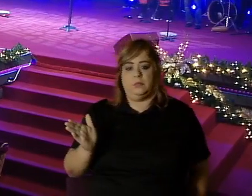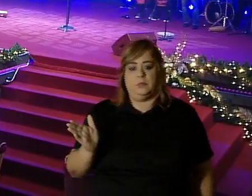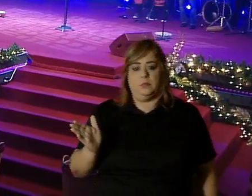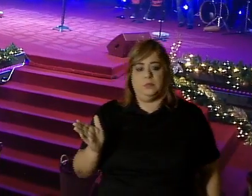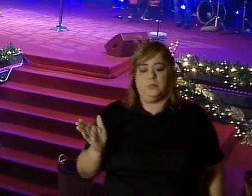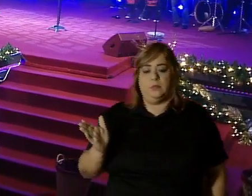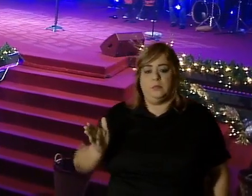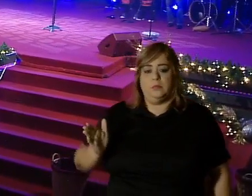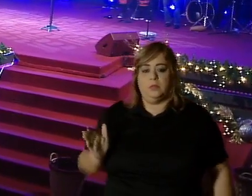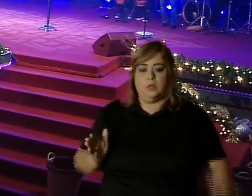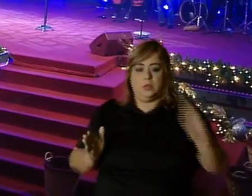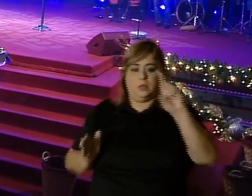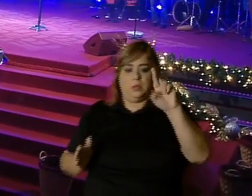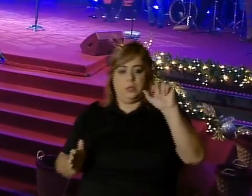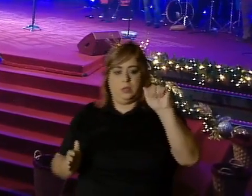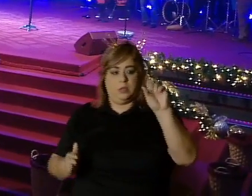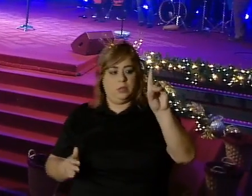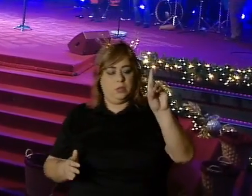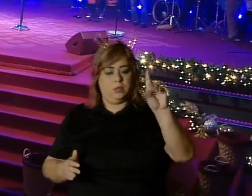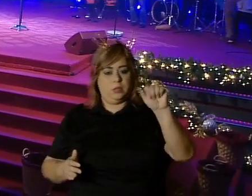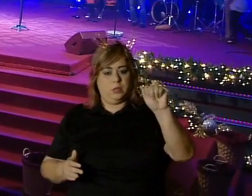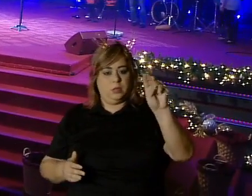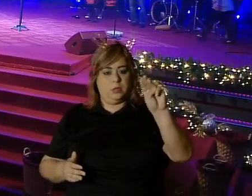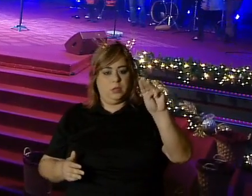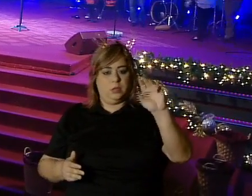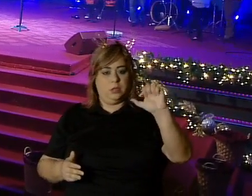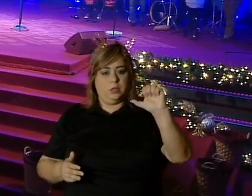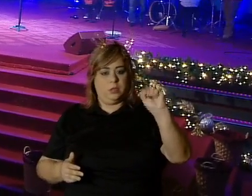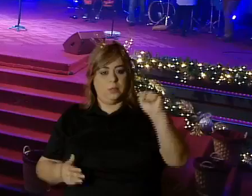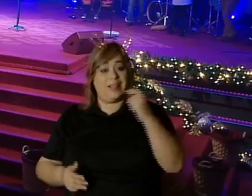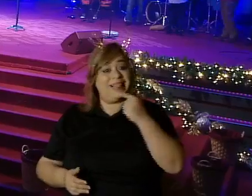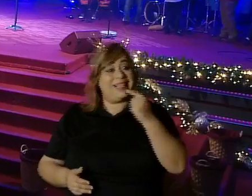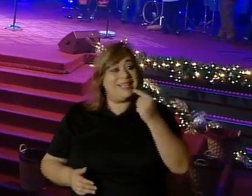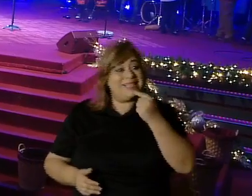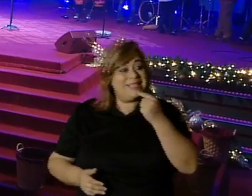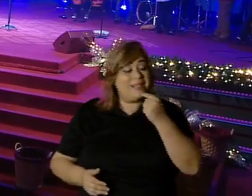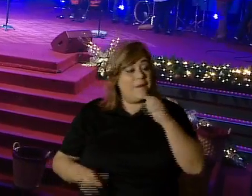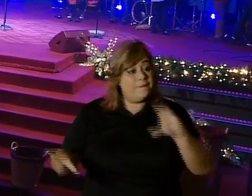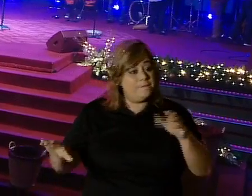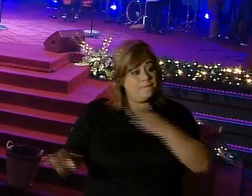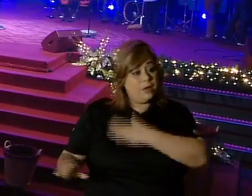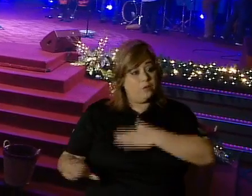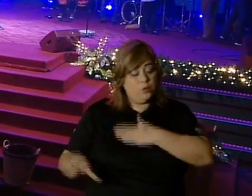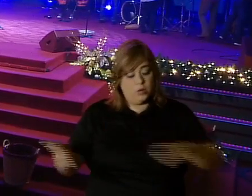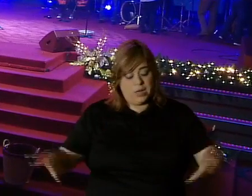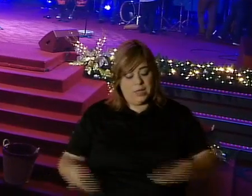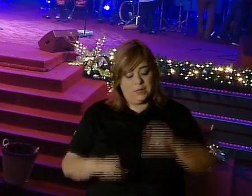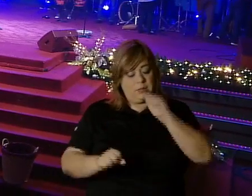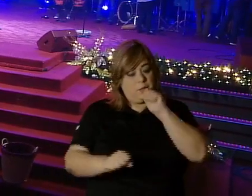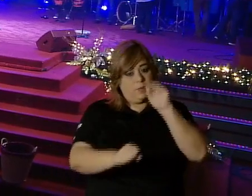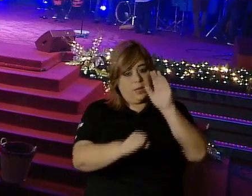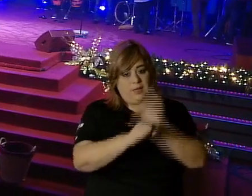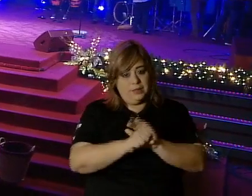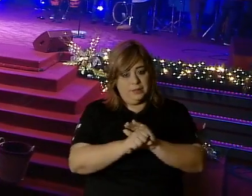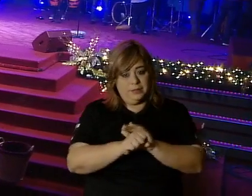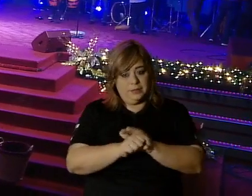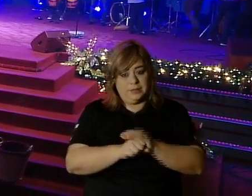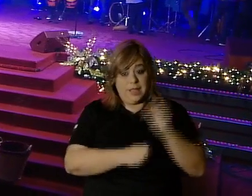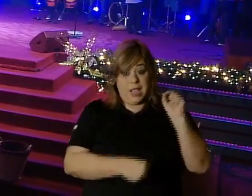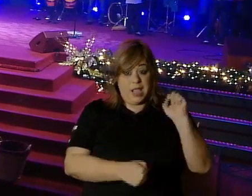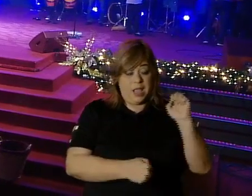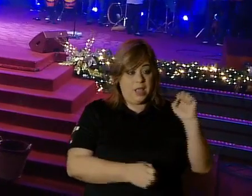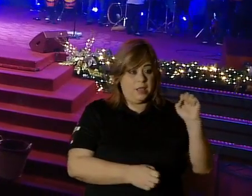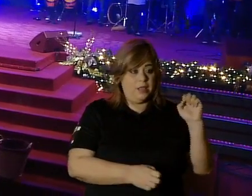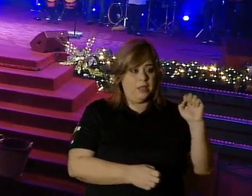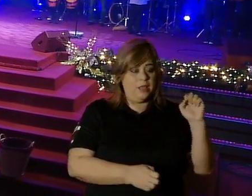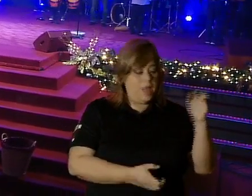sí, Radamés pidió un pacto, ¿verdad? Y entramos en una dinámica, mi esposo y yo,